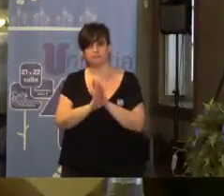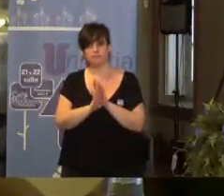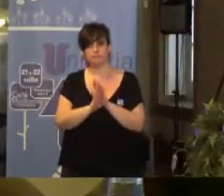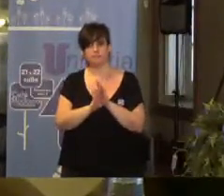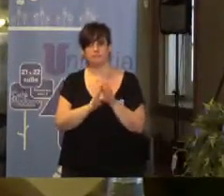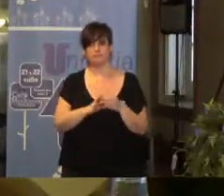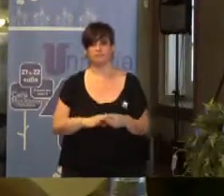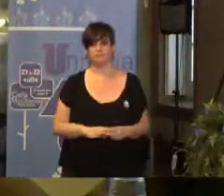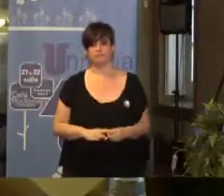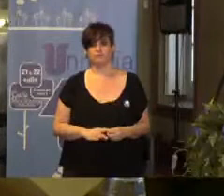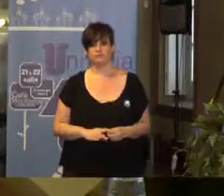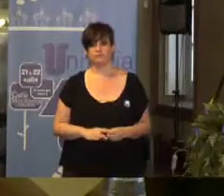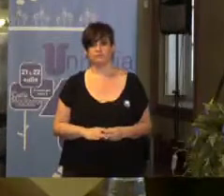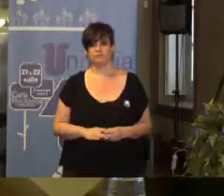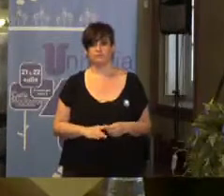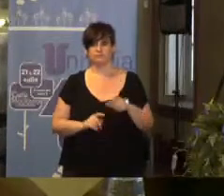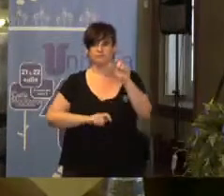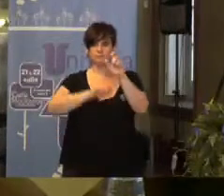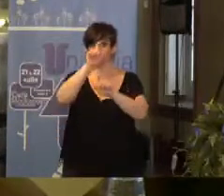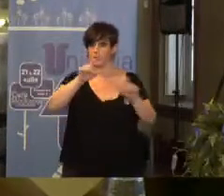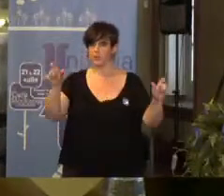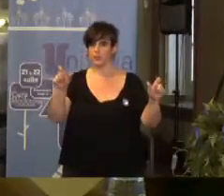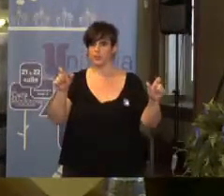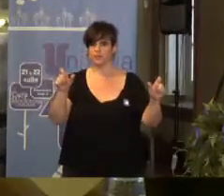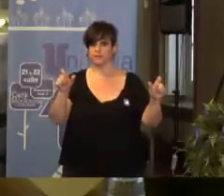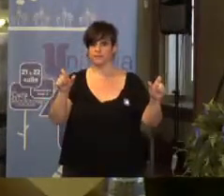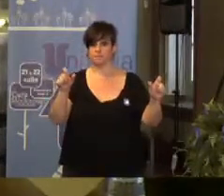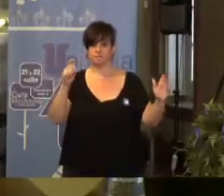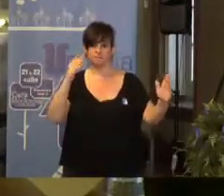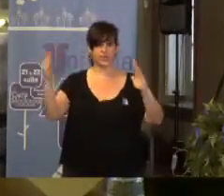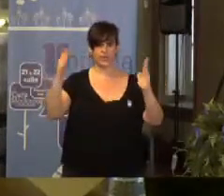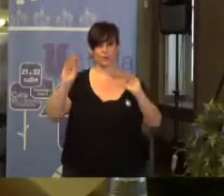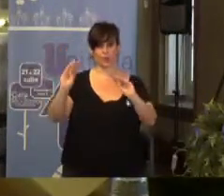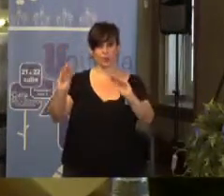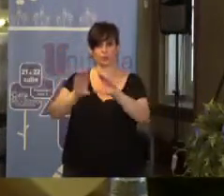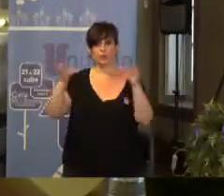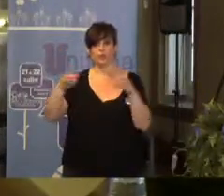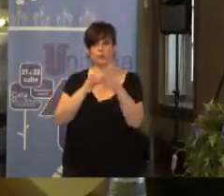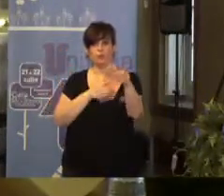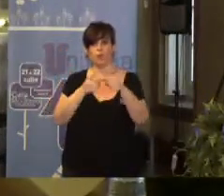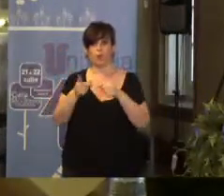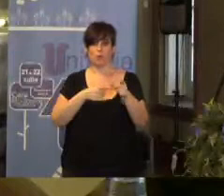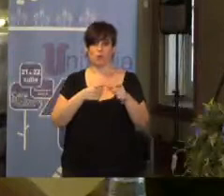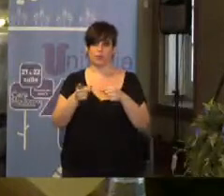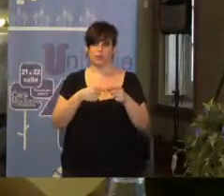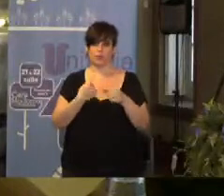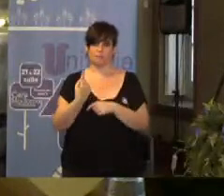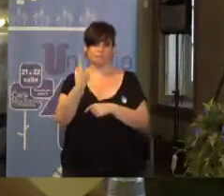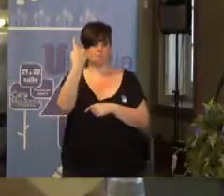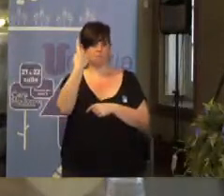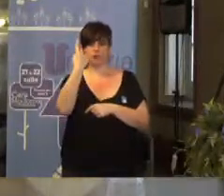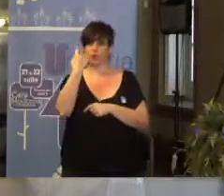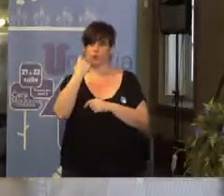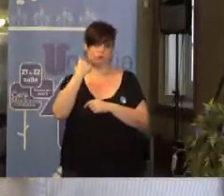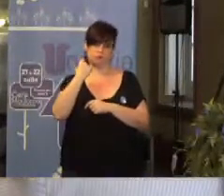os que os e as que no seu momento no BNG un dos cabalos de batalla